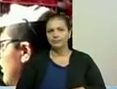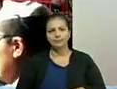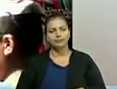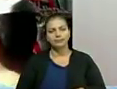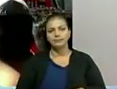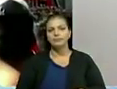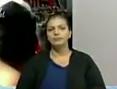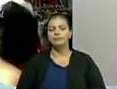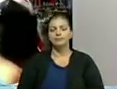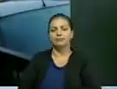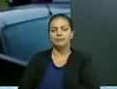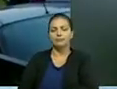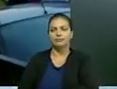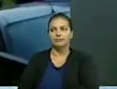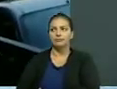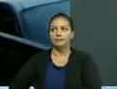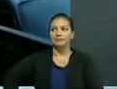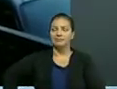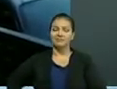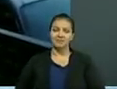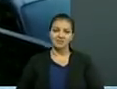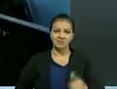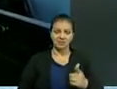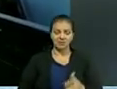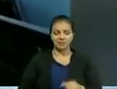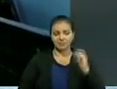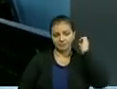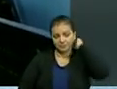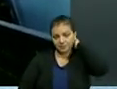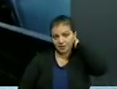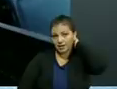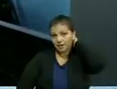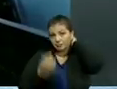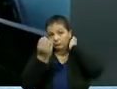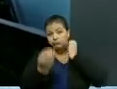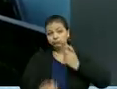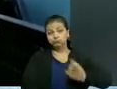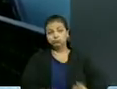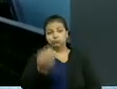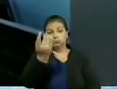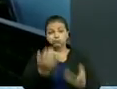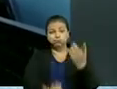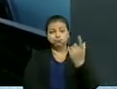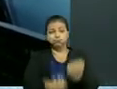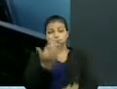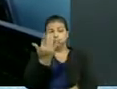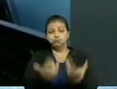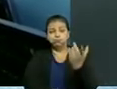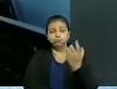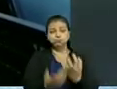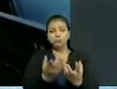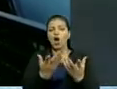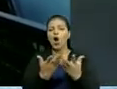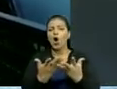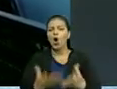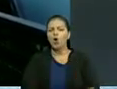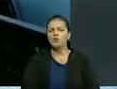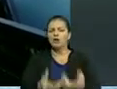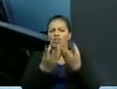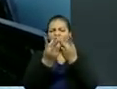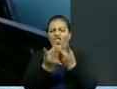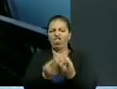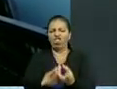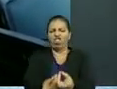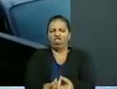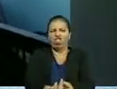son cuantiosas, lo que pasó aquí el fin de semana. Y lo que también se pide a los ciudadanos, que no se acerquen del lado de la